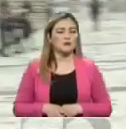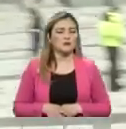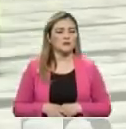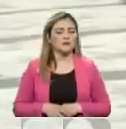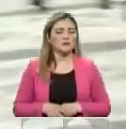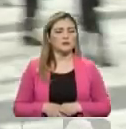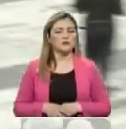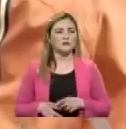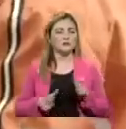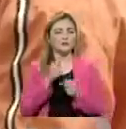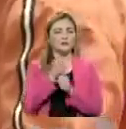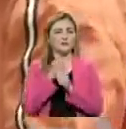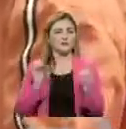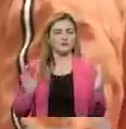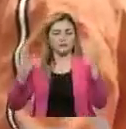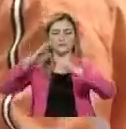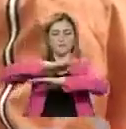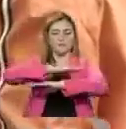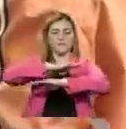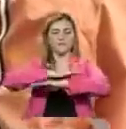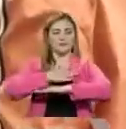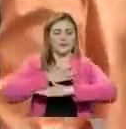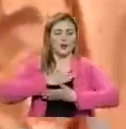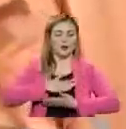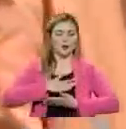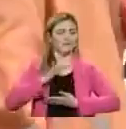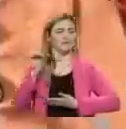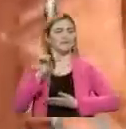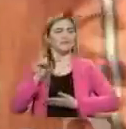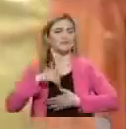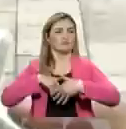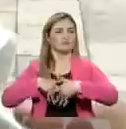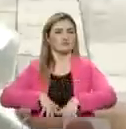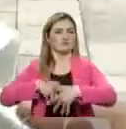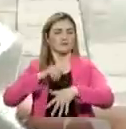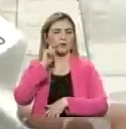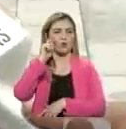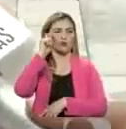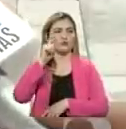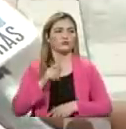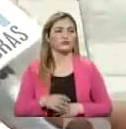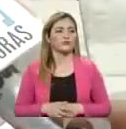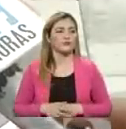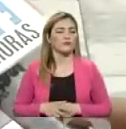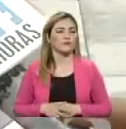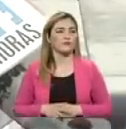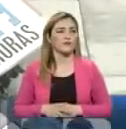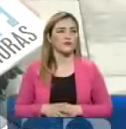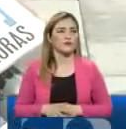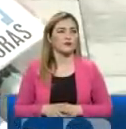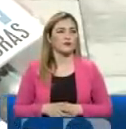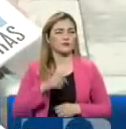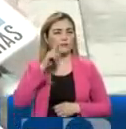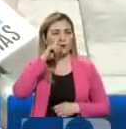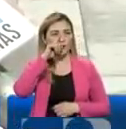La tranquilidad de quienes trabajan en la plataforma gubernamental se vio alterada la mañana de este día lunes. Las chicas y los